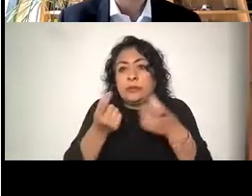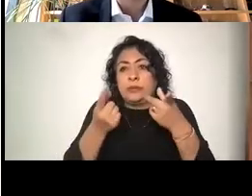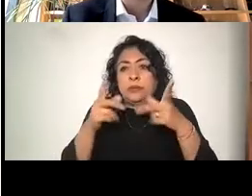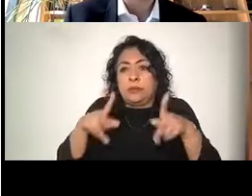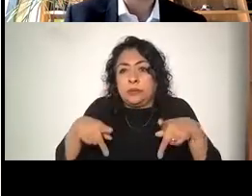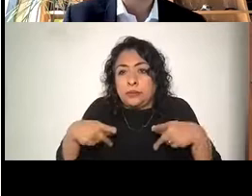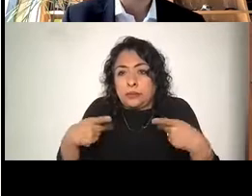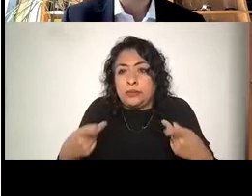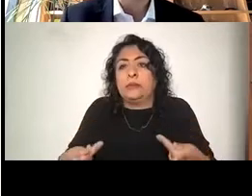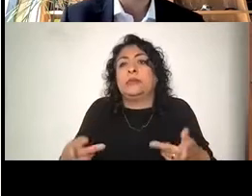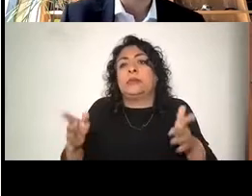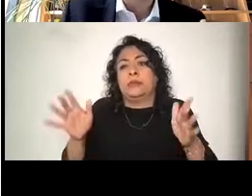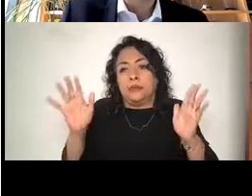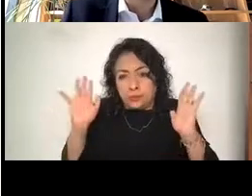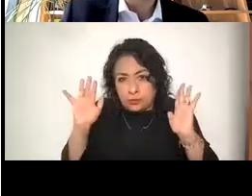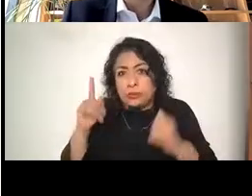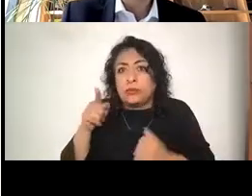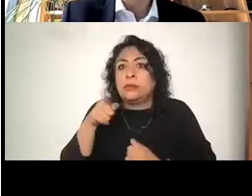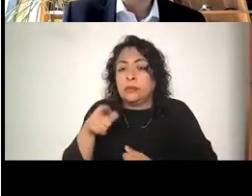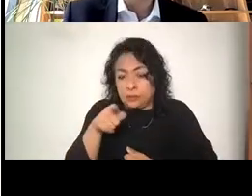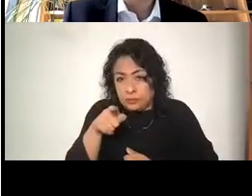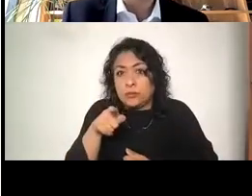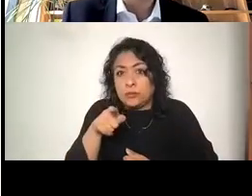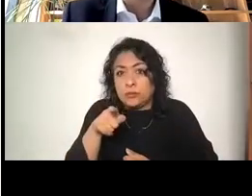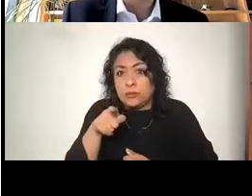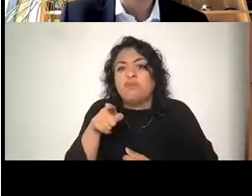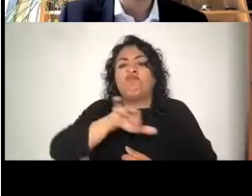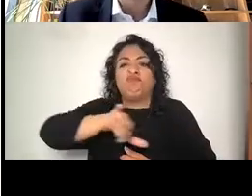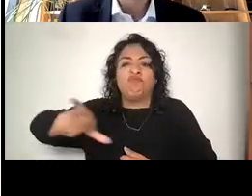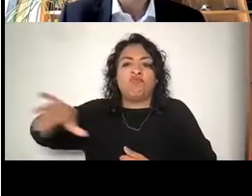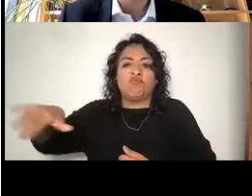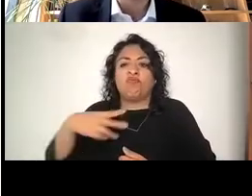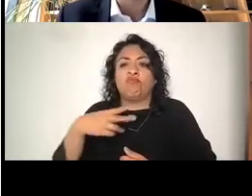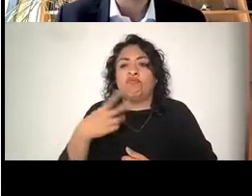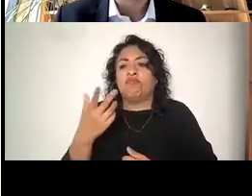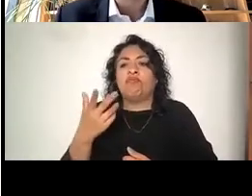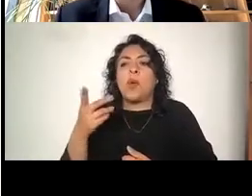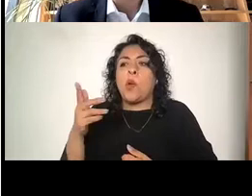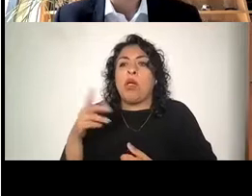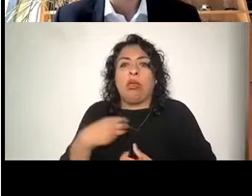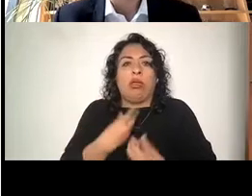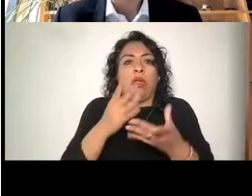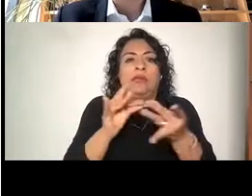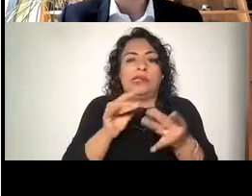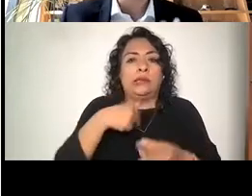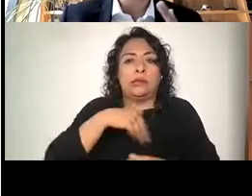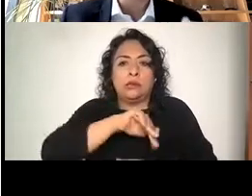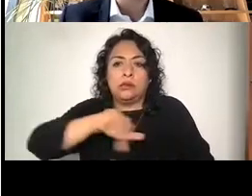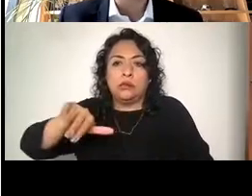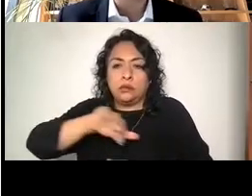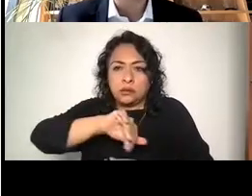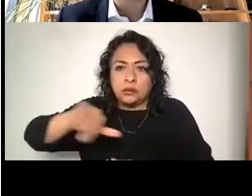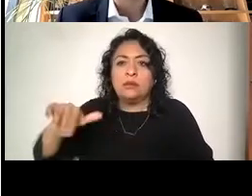son poblaciones a las que se les ha excluido de la voz, por un lado. Y por otro lado, porque no hay